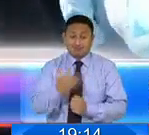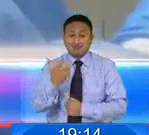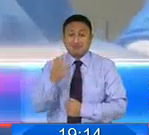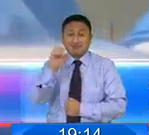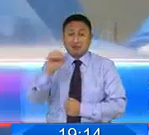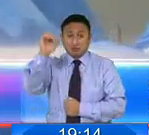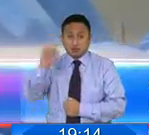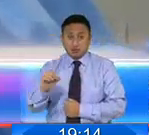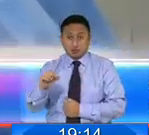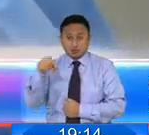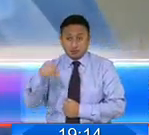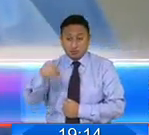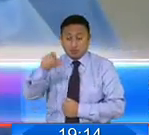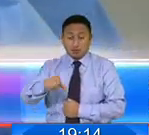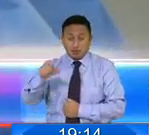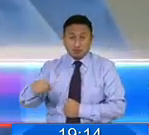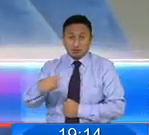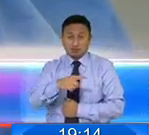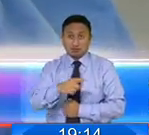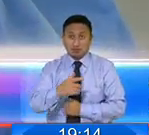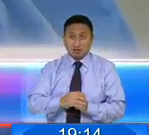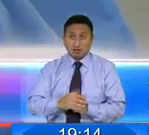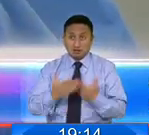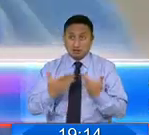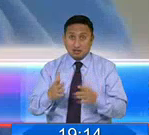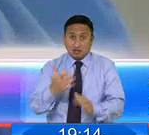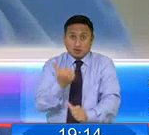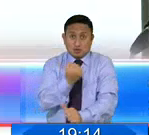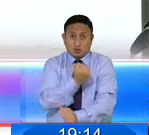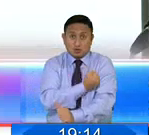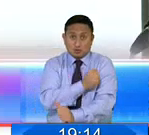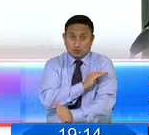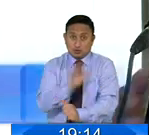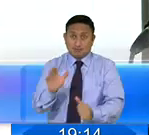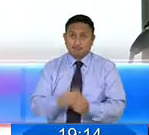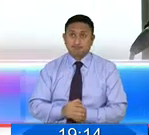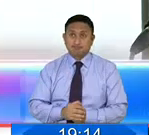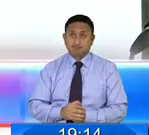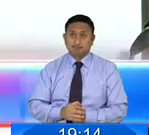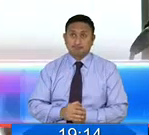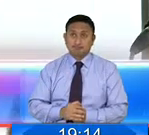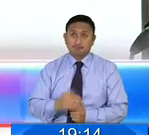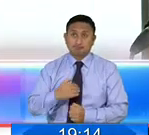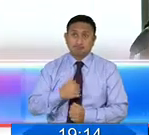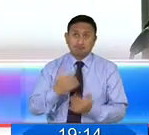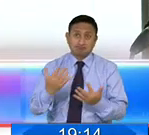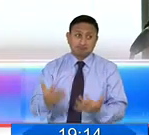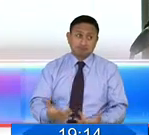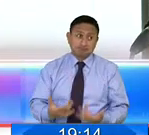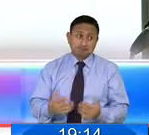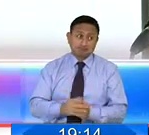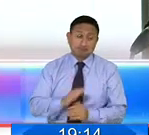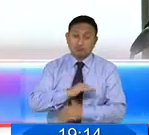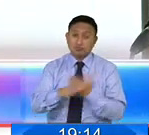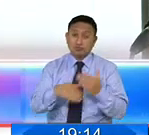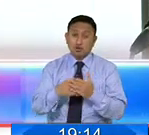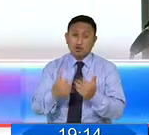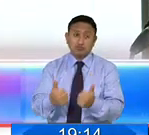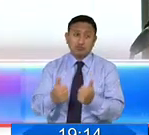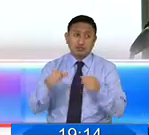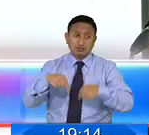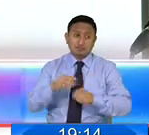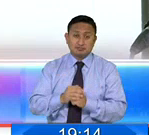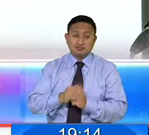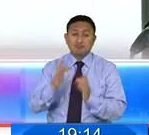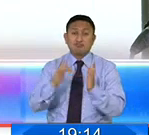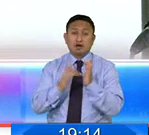del 100% de ciudadanos del archipiélago quedará inmunizado. Nosotros estimamos que si las cosas caminan bien, para fines